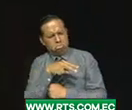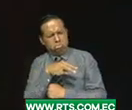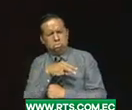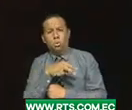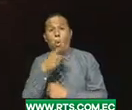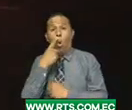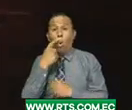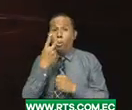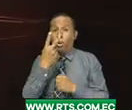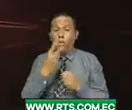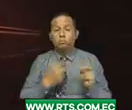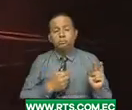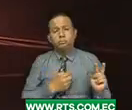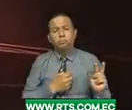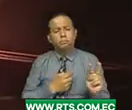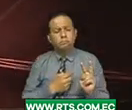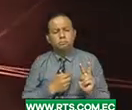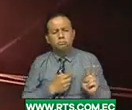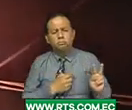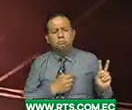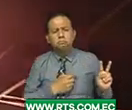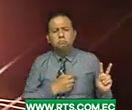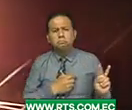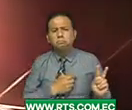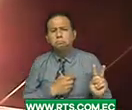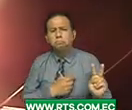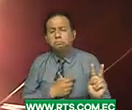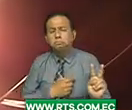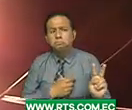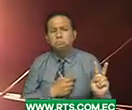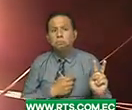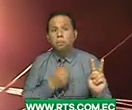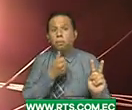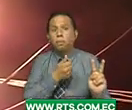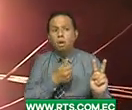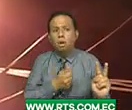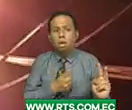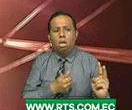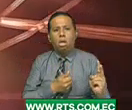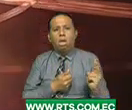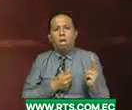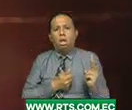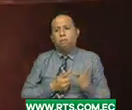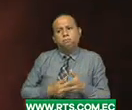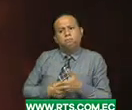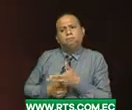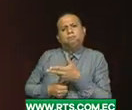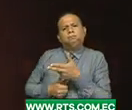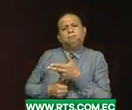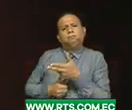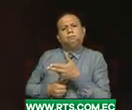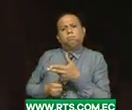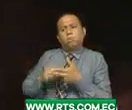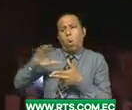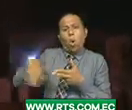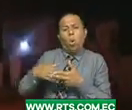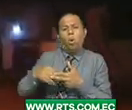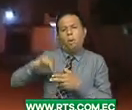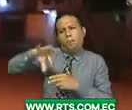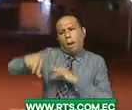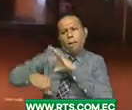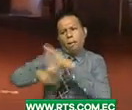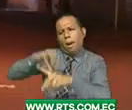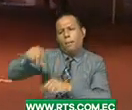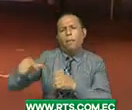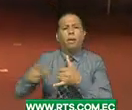aquí, como que se iban de largo por la principal, y se regresaron y sacaron el arma y nos apuntaron a todos y nos quitaron los